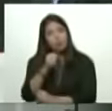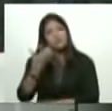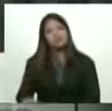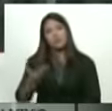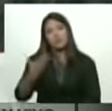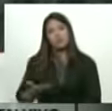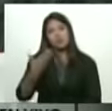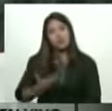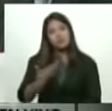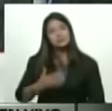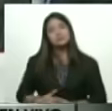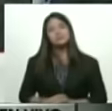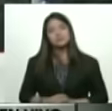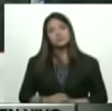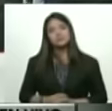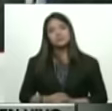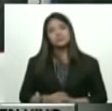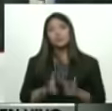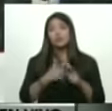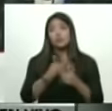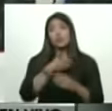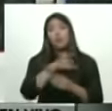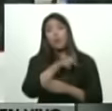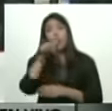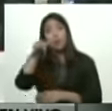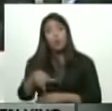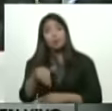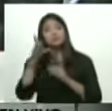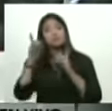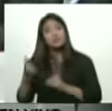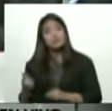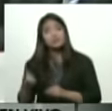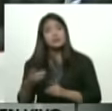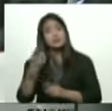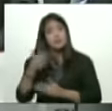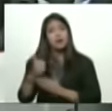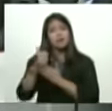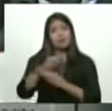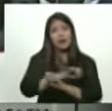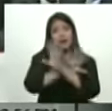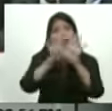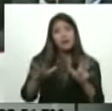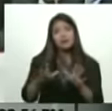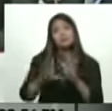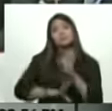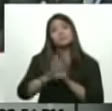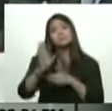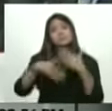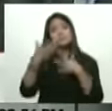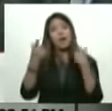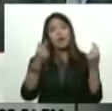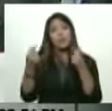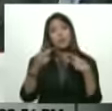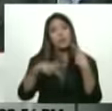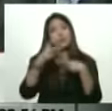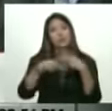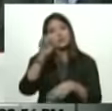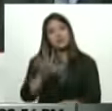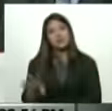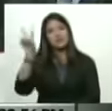importante. Y hemos asistido hoy a la toma de decisiones que van a ayudar de manera determinante a la recuperación económica y productiva del